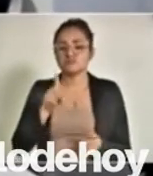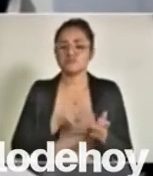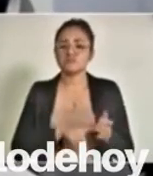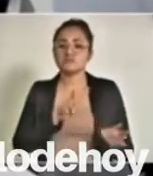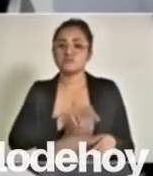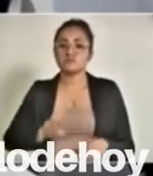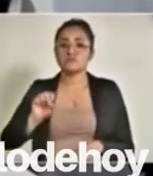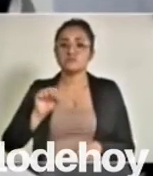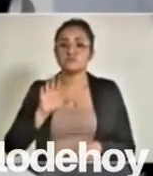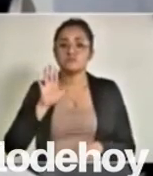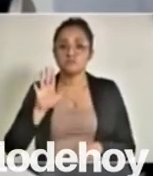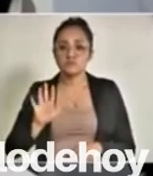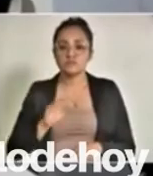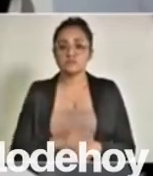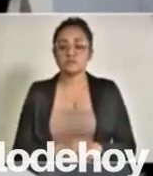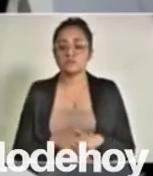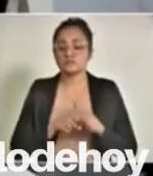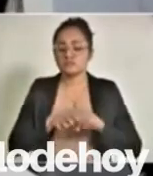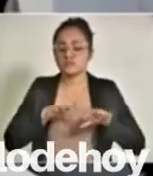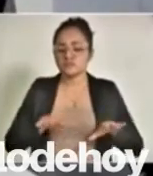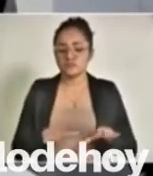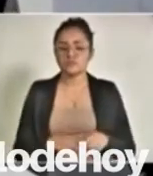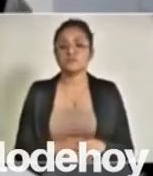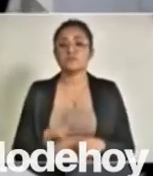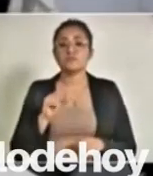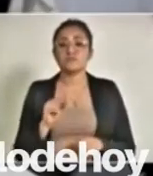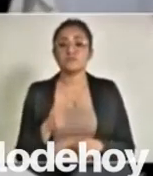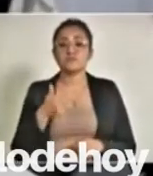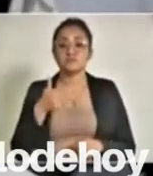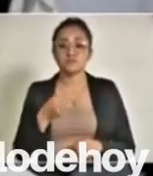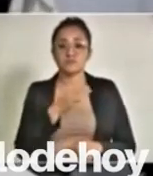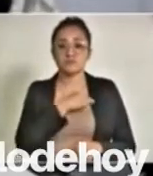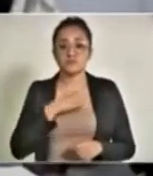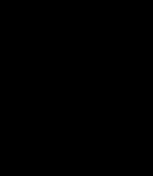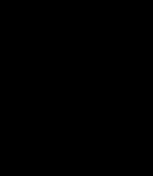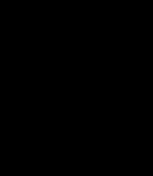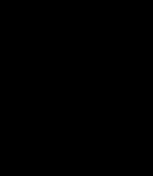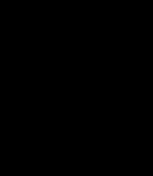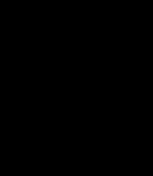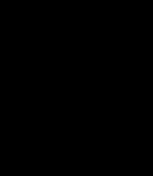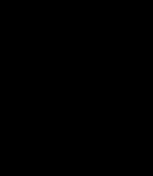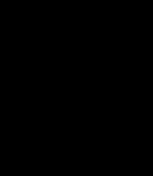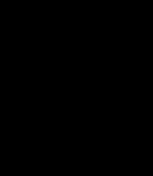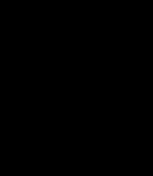1,265, distribuidos en 86 municipios.